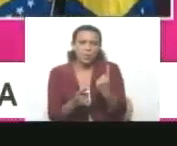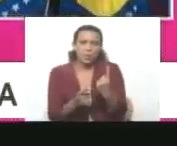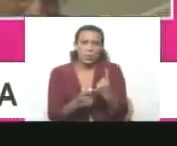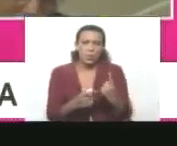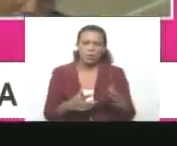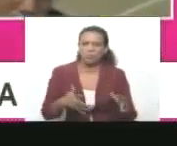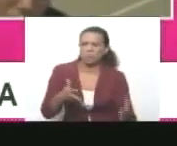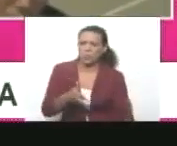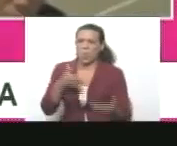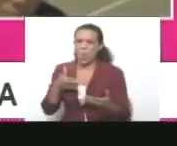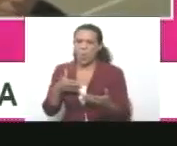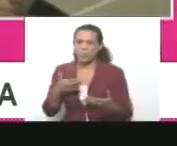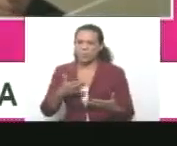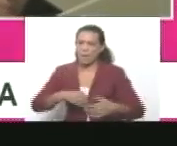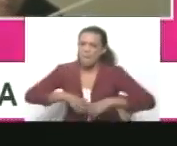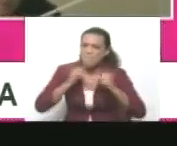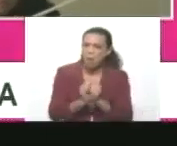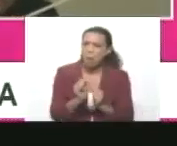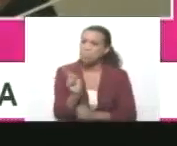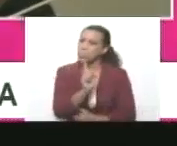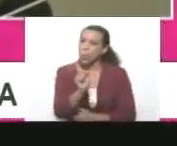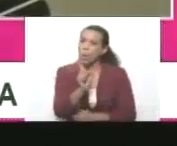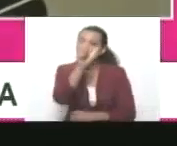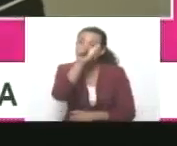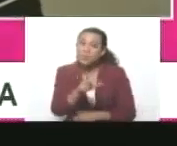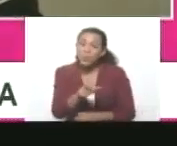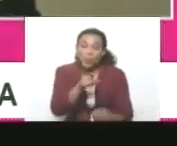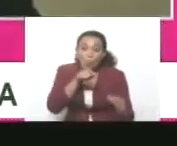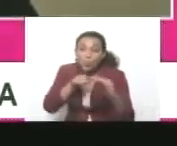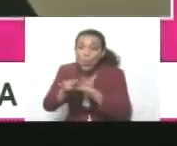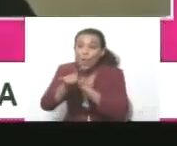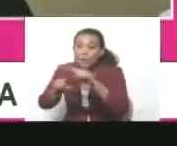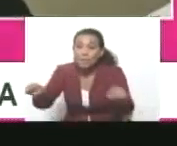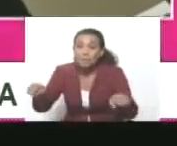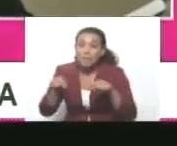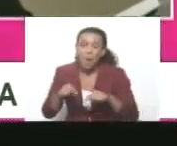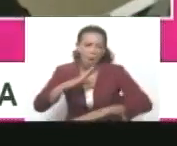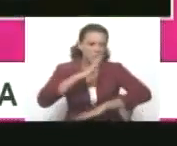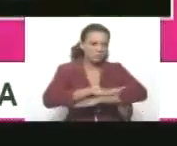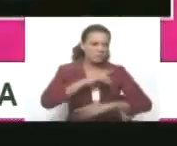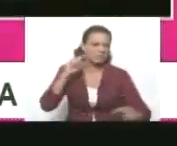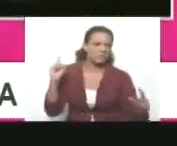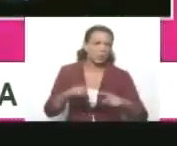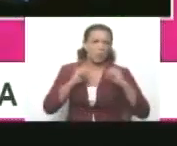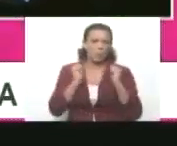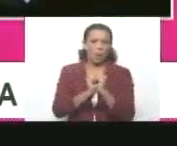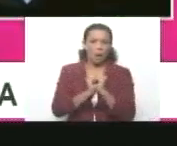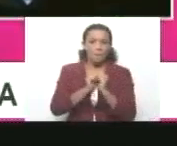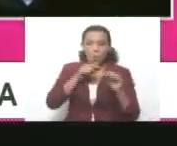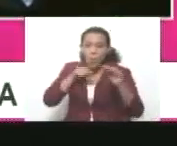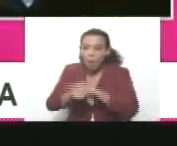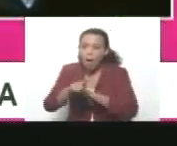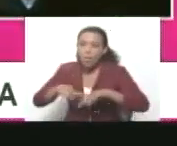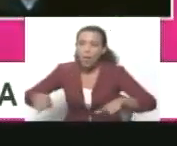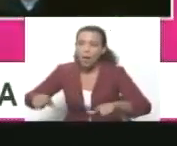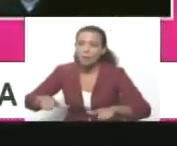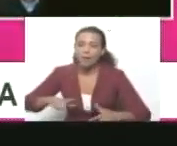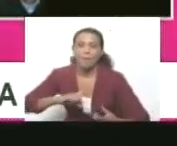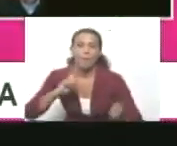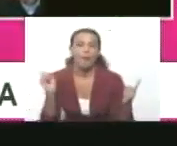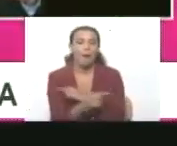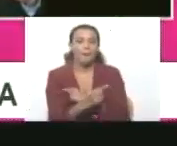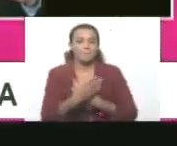joven transgresor, jamás. Porque cuando entra al sistema, adquieren los valores, la disciplina, la constancia,